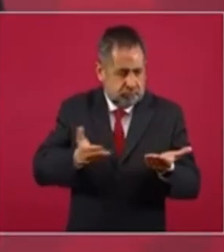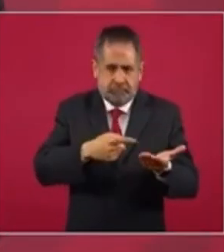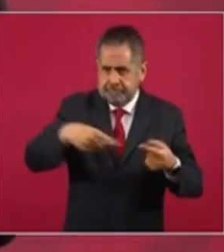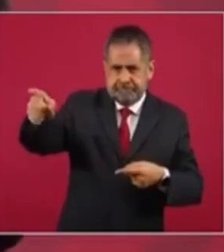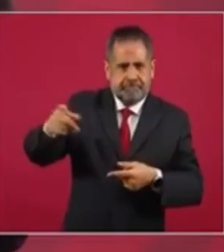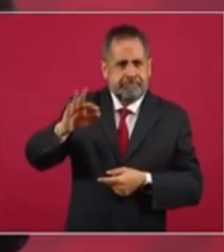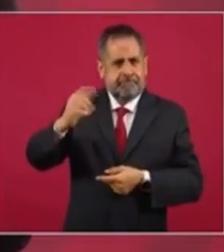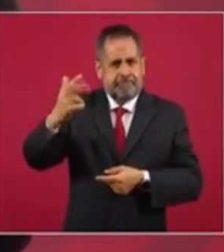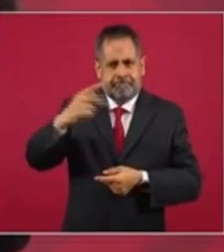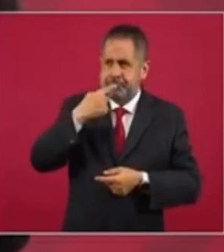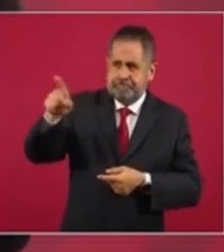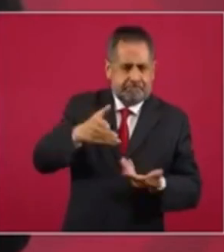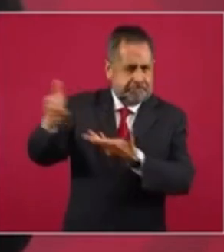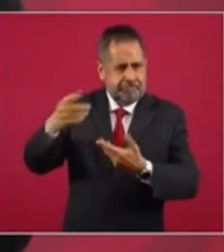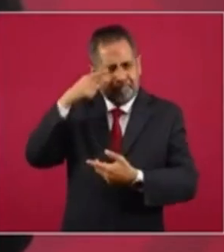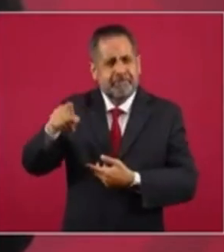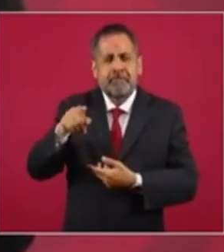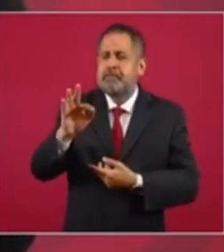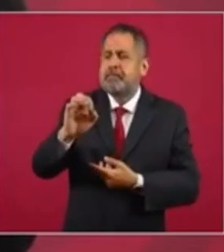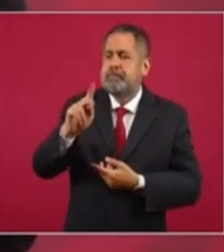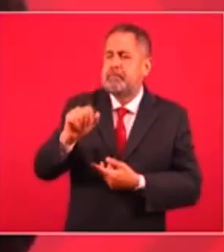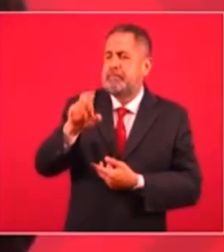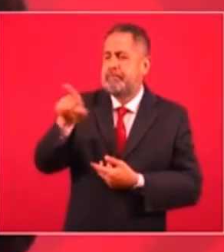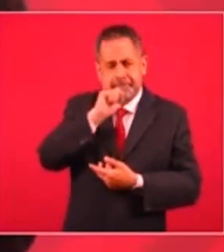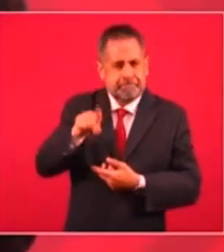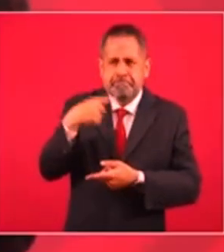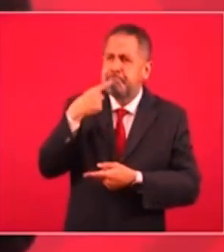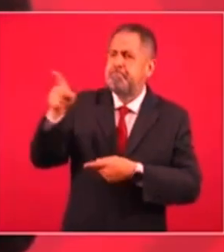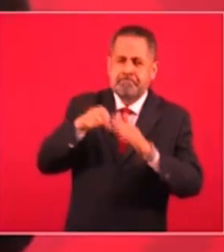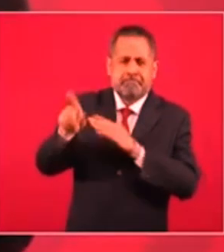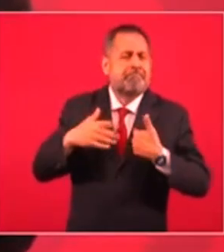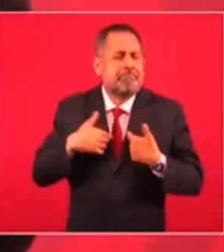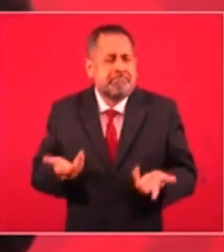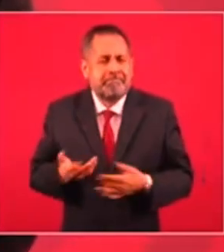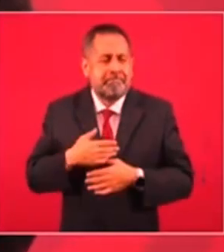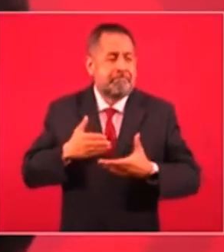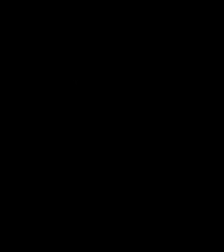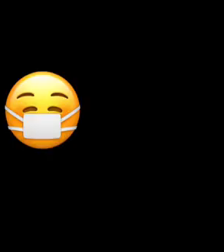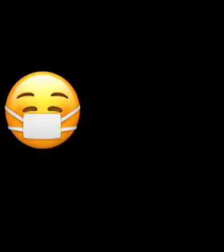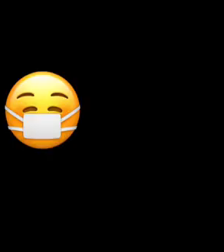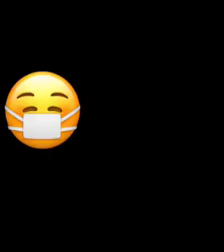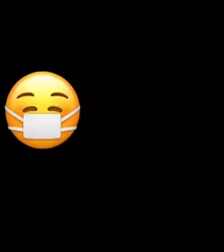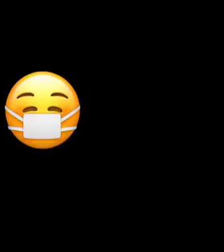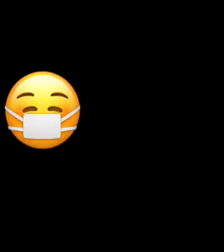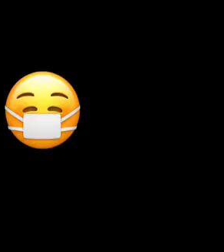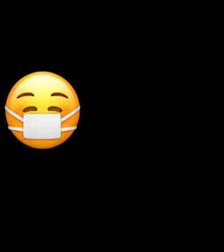fiscalía contra los delitos electorales. Nosotros no nos vamos a meter en eso.